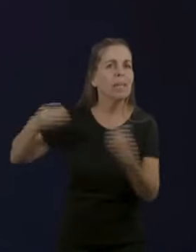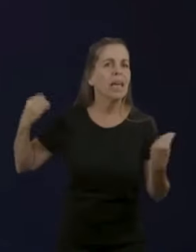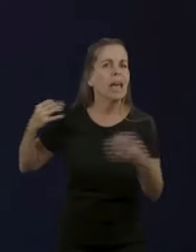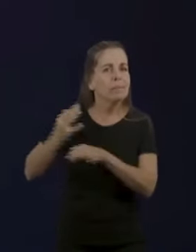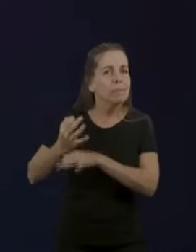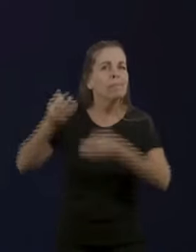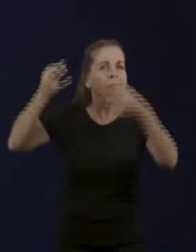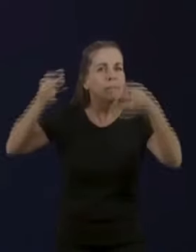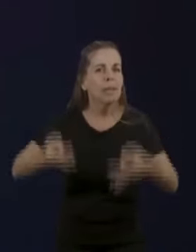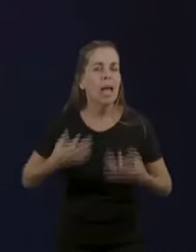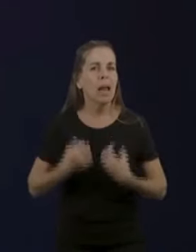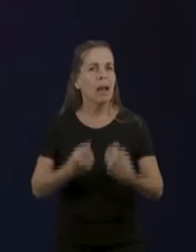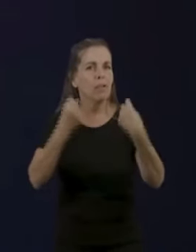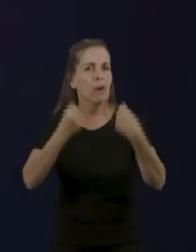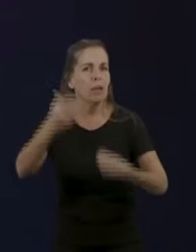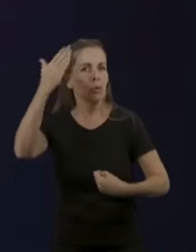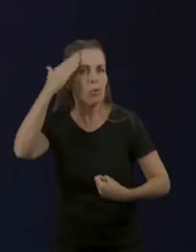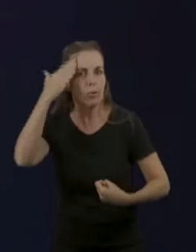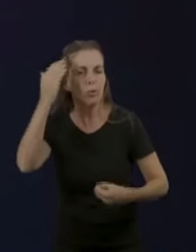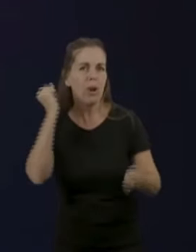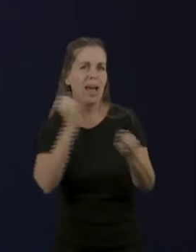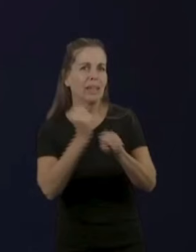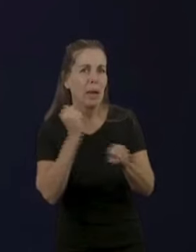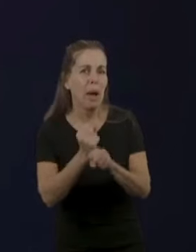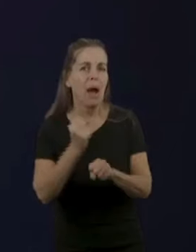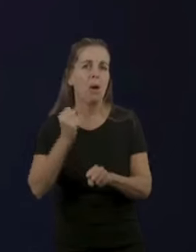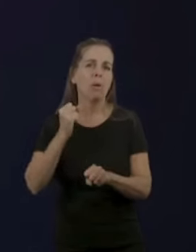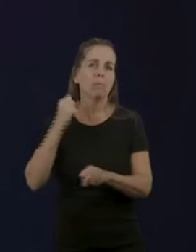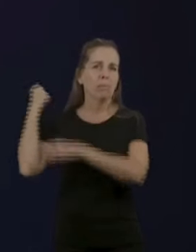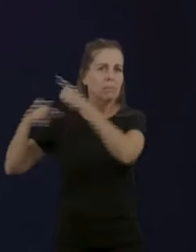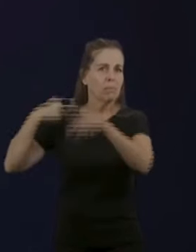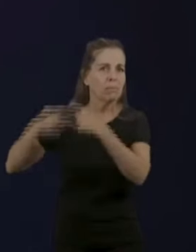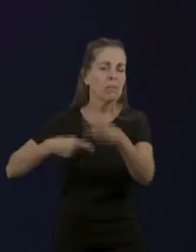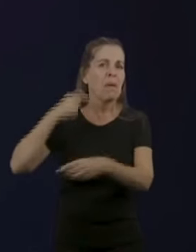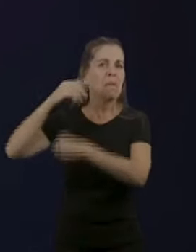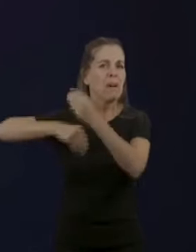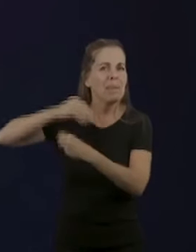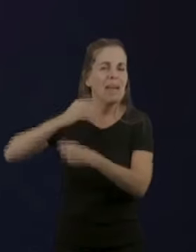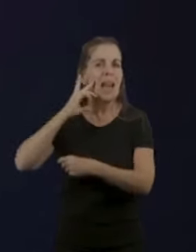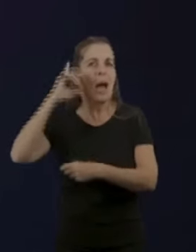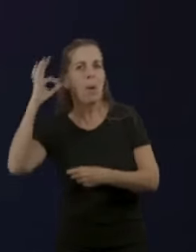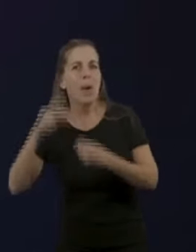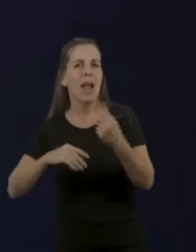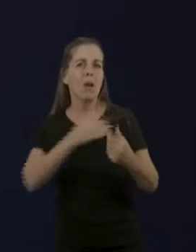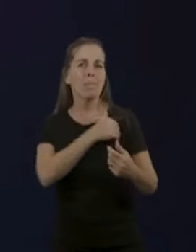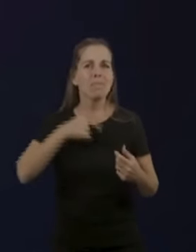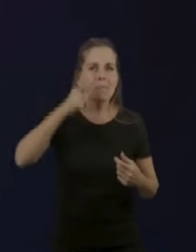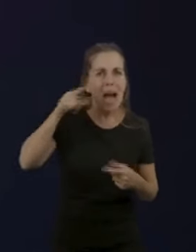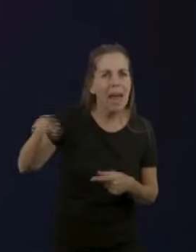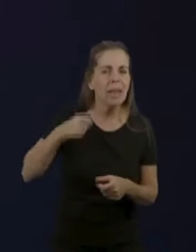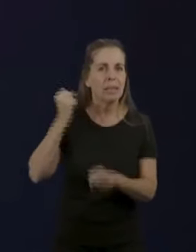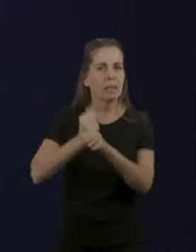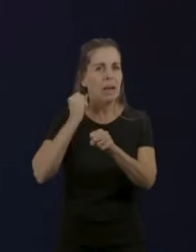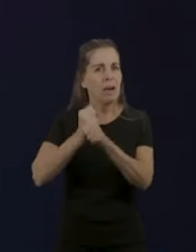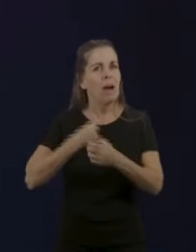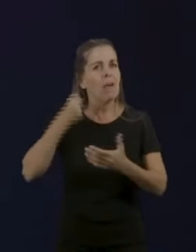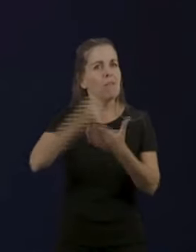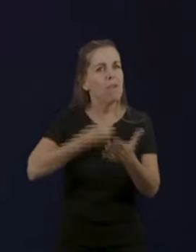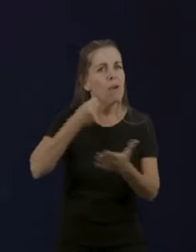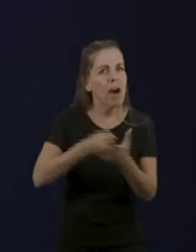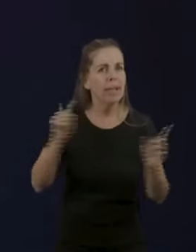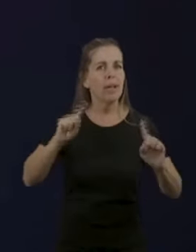y el mérito es la cultura de nuestros padres y abuelos que se ganaron la vida poniendo el cuerpo y el Ingenio en el trabajo sin esperar que nadie